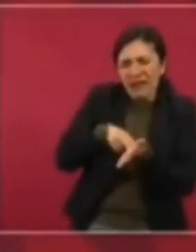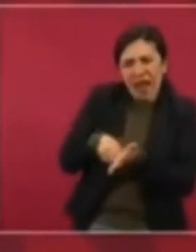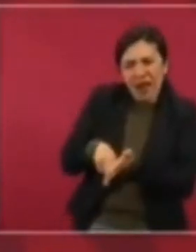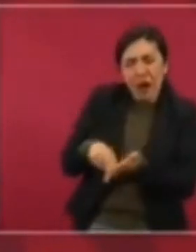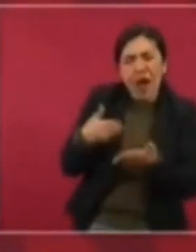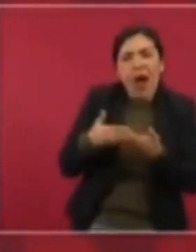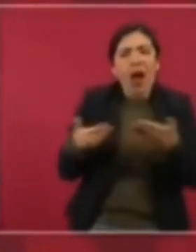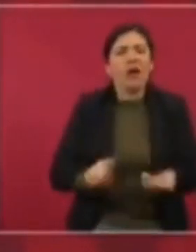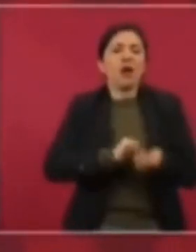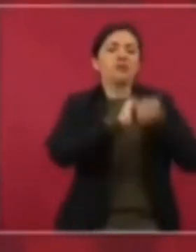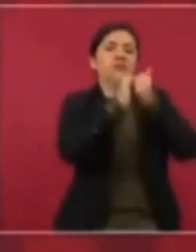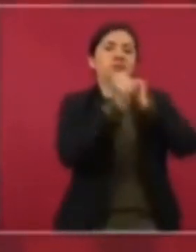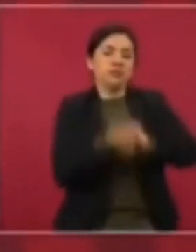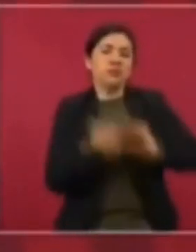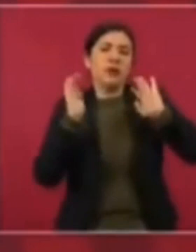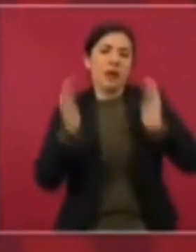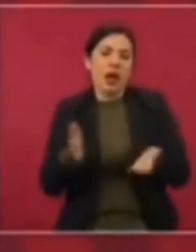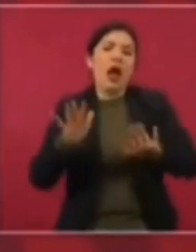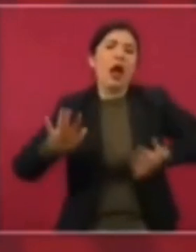del fango,